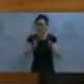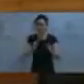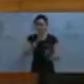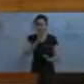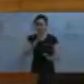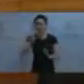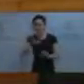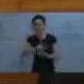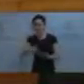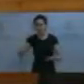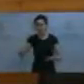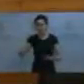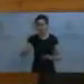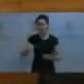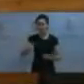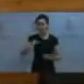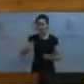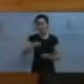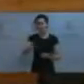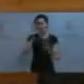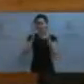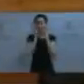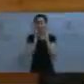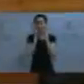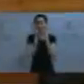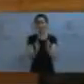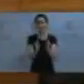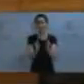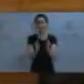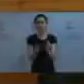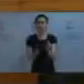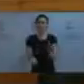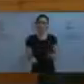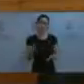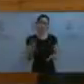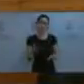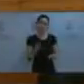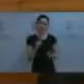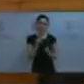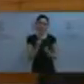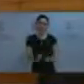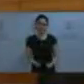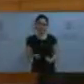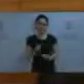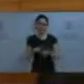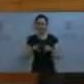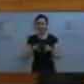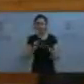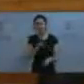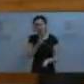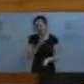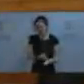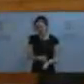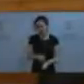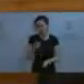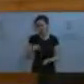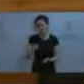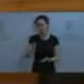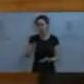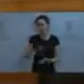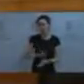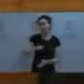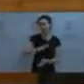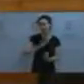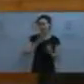euros, 54.831.000 para ser exactos, y si sumamos a lo que ustedes tienen presupuestados en el presupuesto del Principado, a esta aportación estatal iríamos a